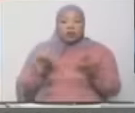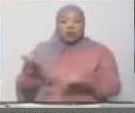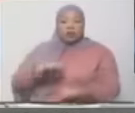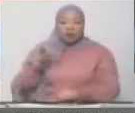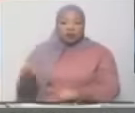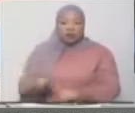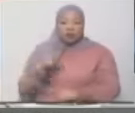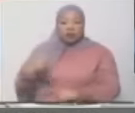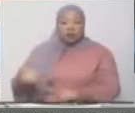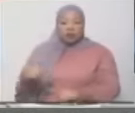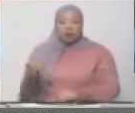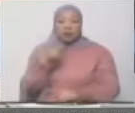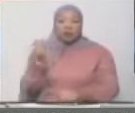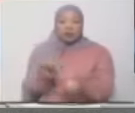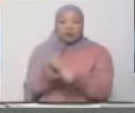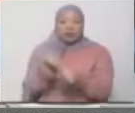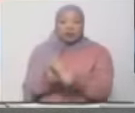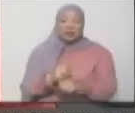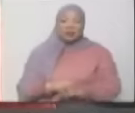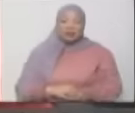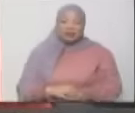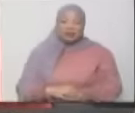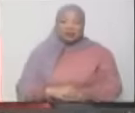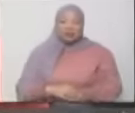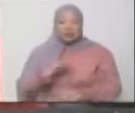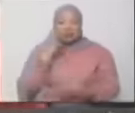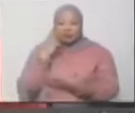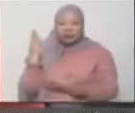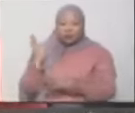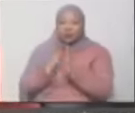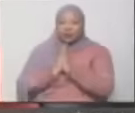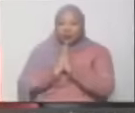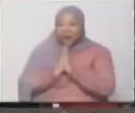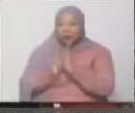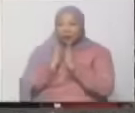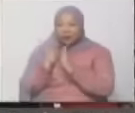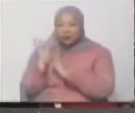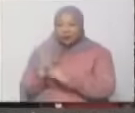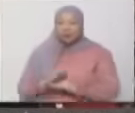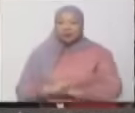Fui a buscarlo para allá, vente para acá, ponte al frente.